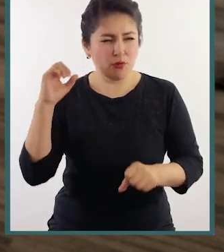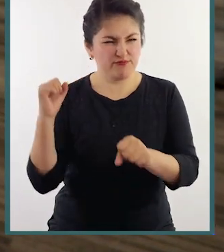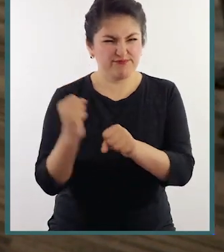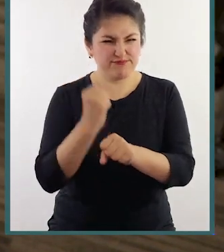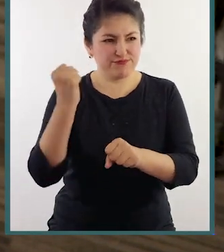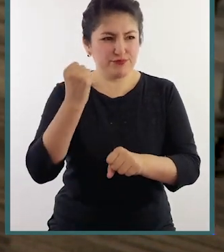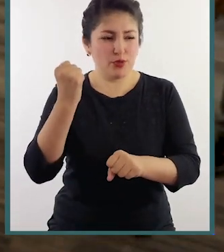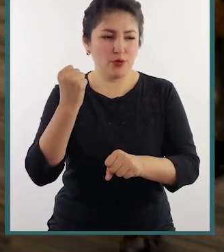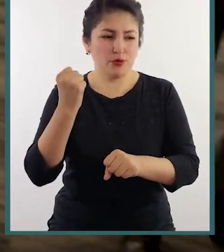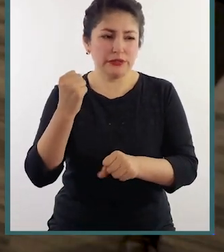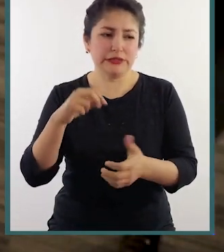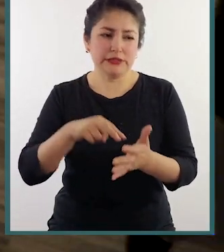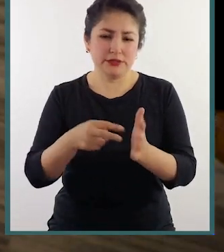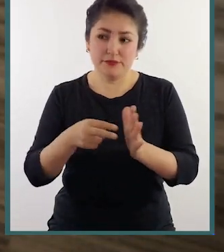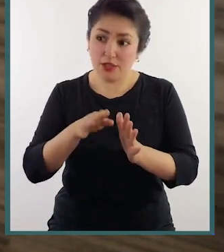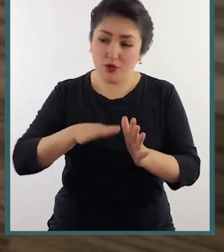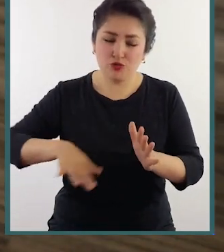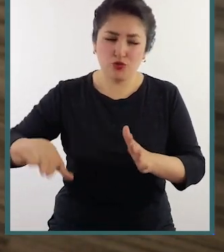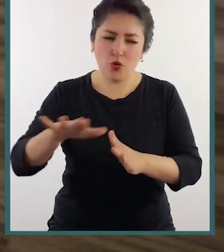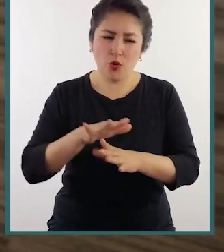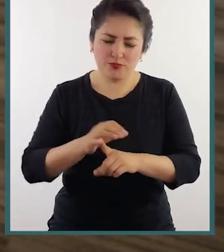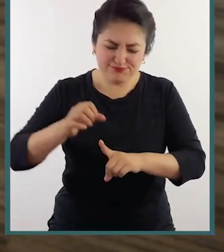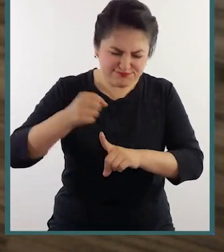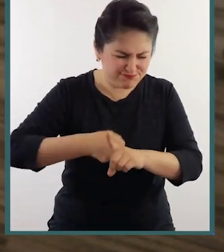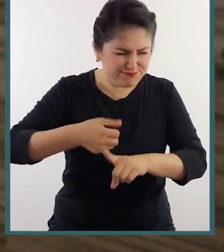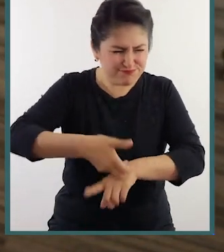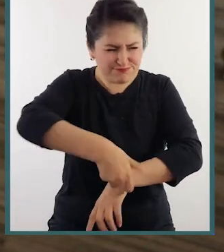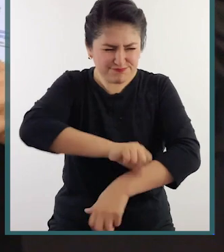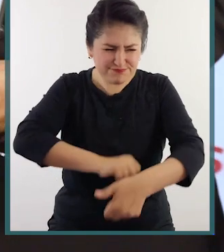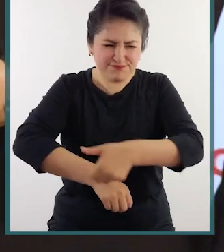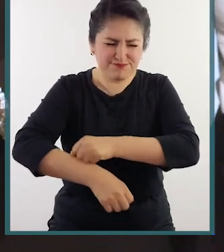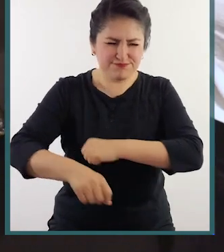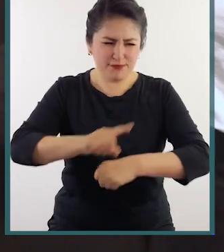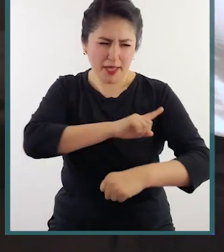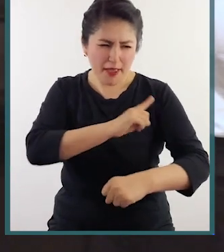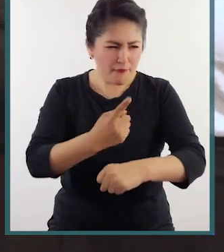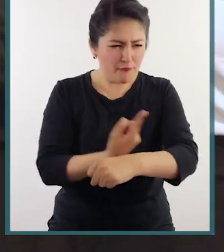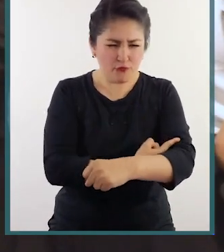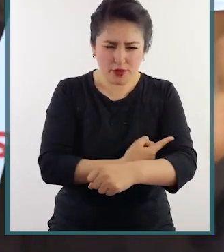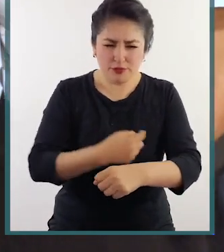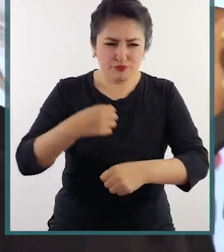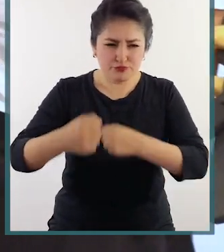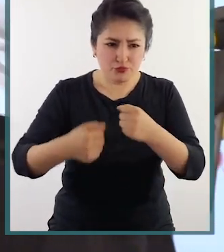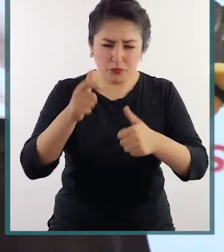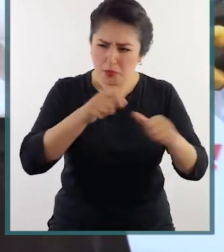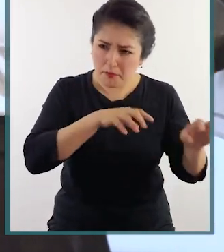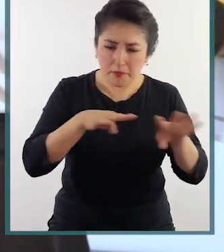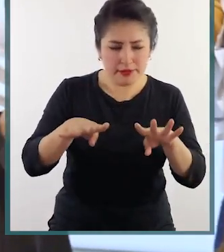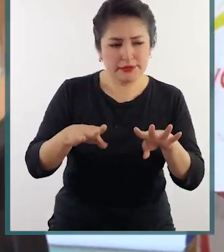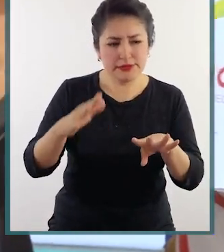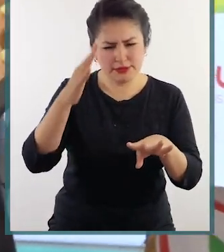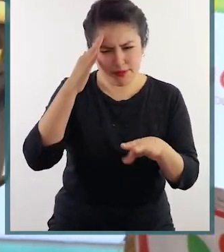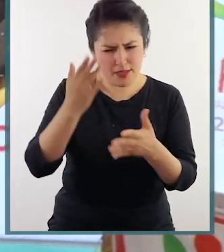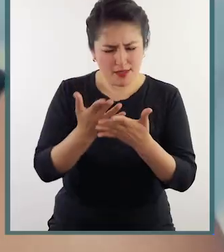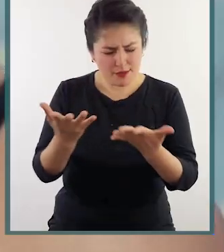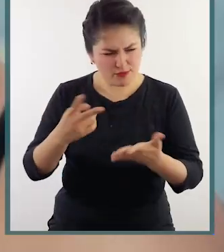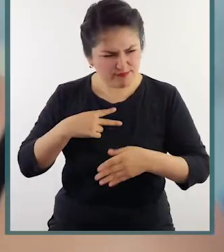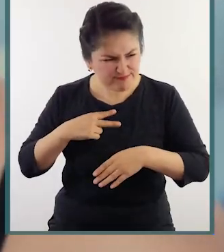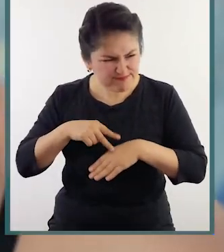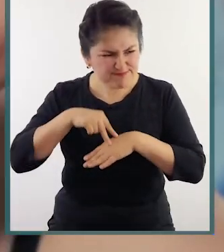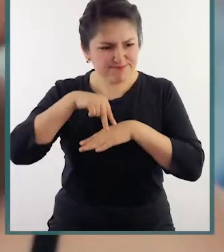el esfuerzo de toda la gente, de toda la población de Ayacucho siempre se ha visto. Gente